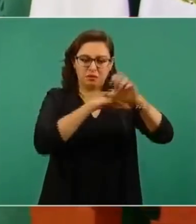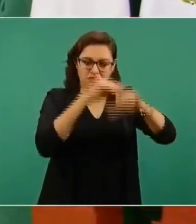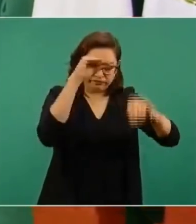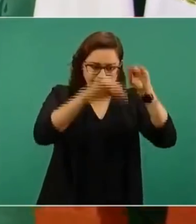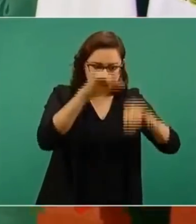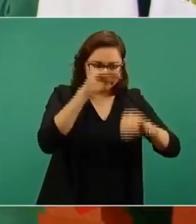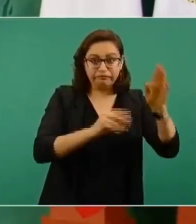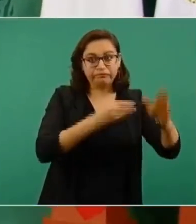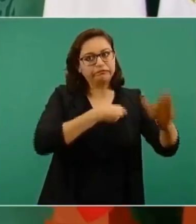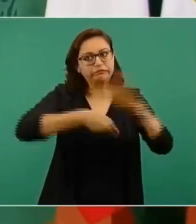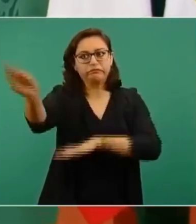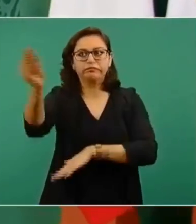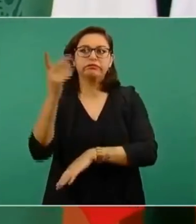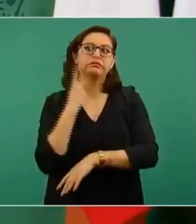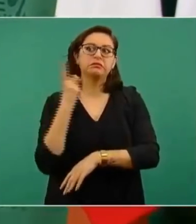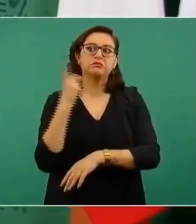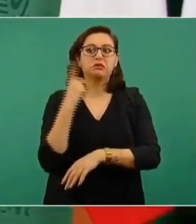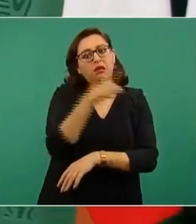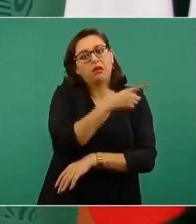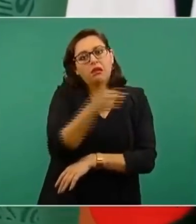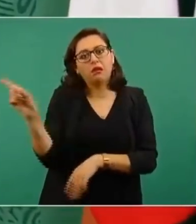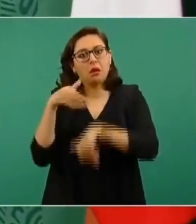eso que sucedió.